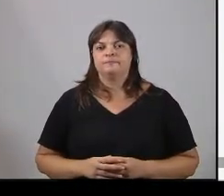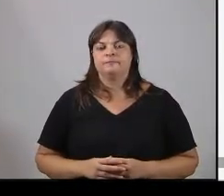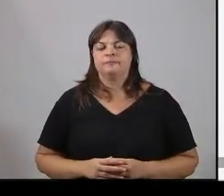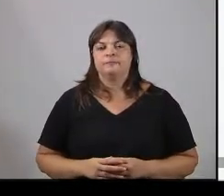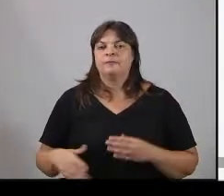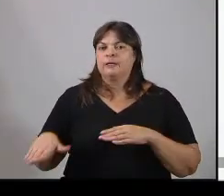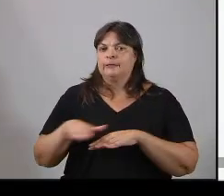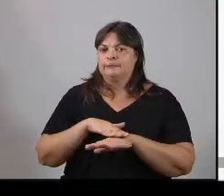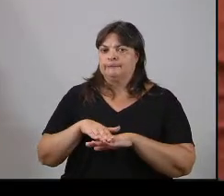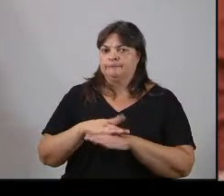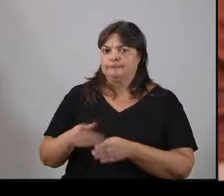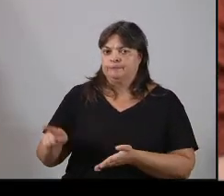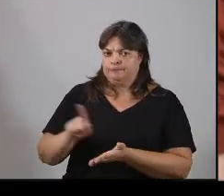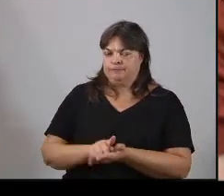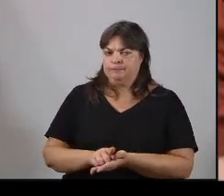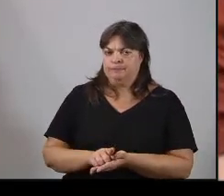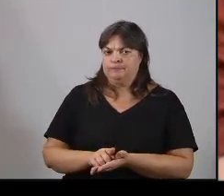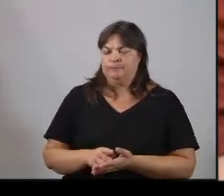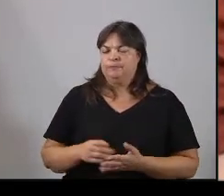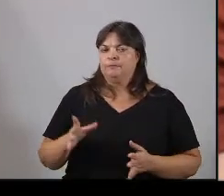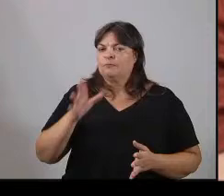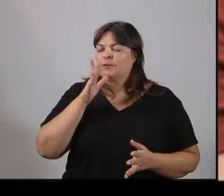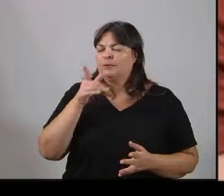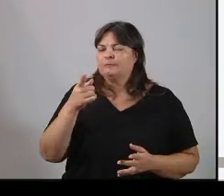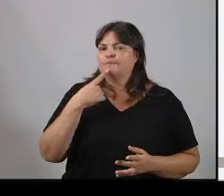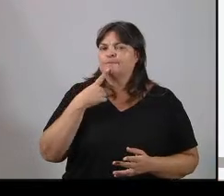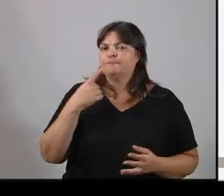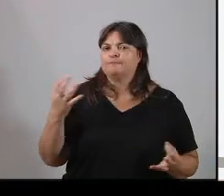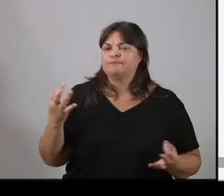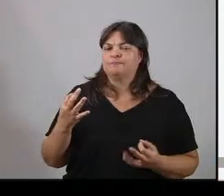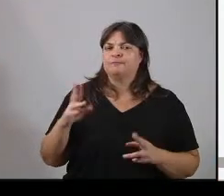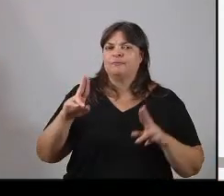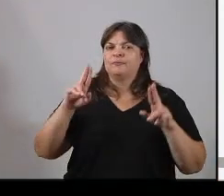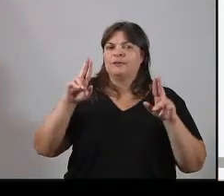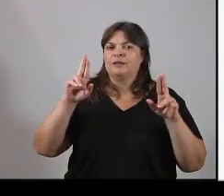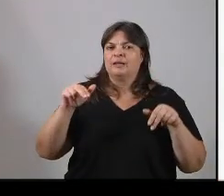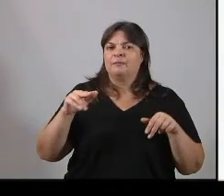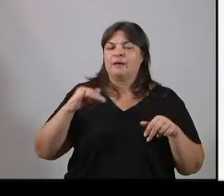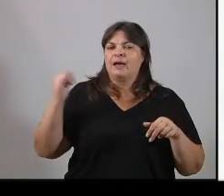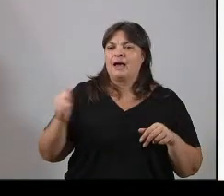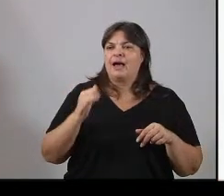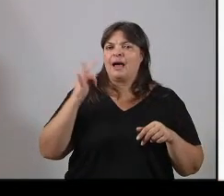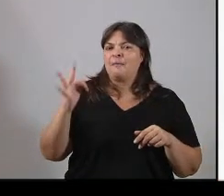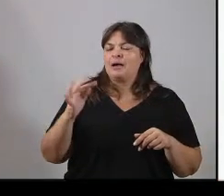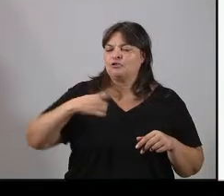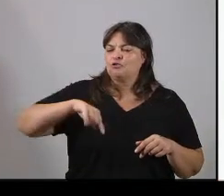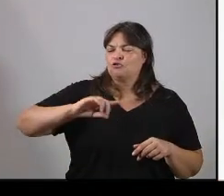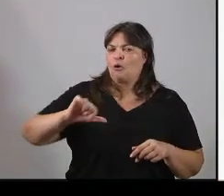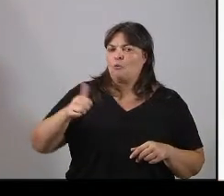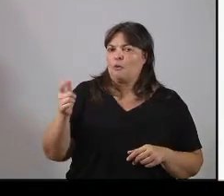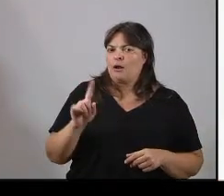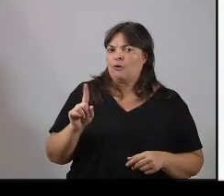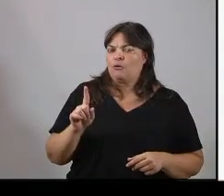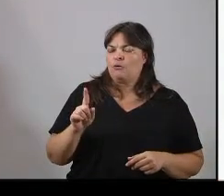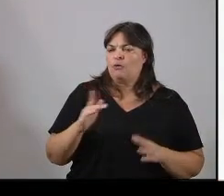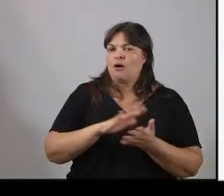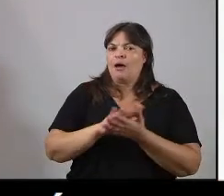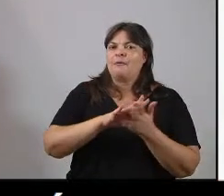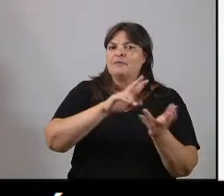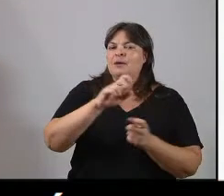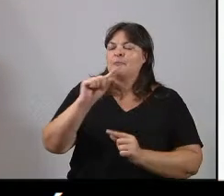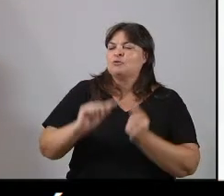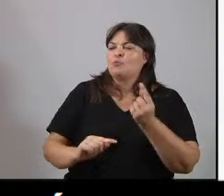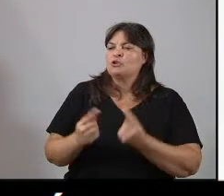Sí, Juan. Es que acaba de decir que hay cuestiones que jamás vamos a aprobar. No sé si hablando de fiscalidad o de